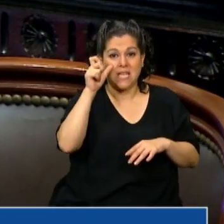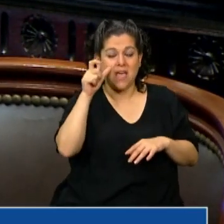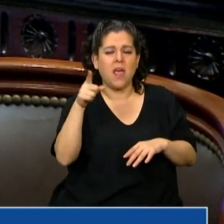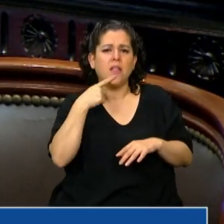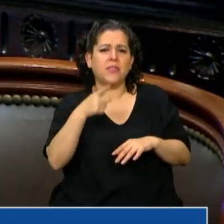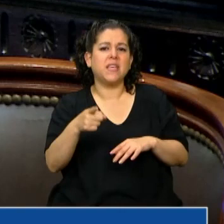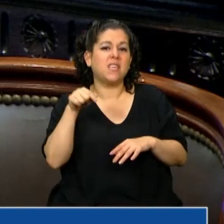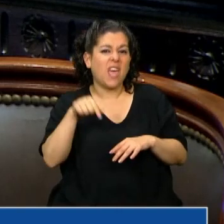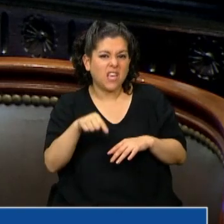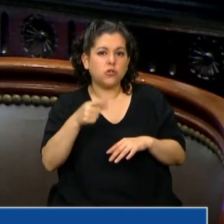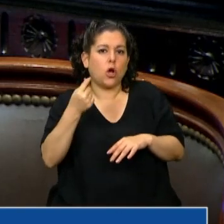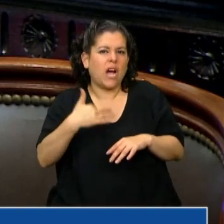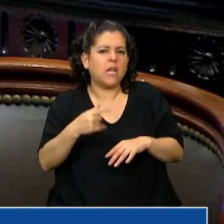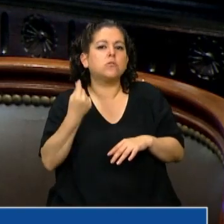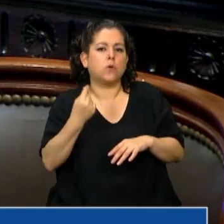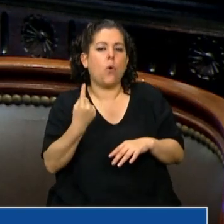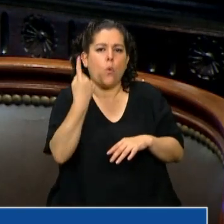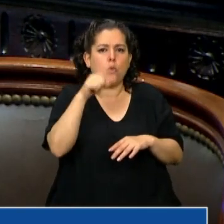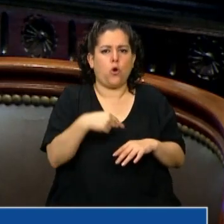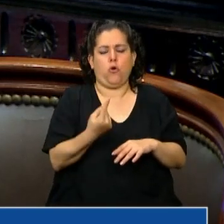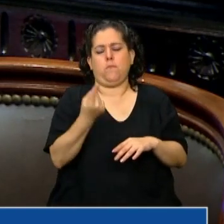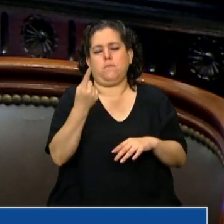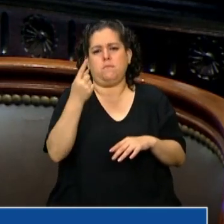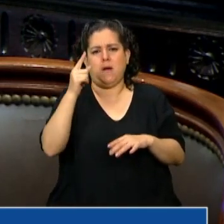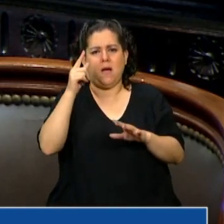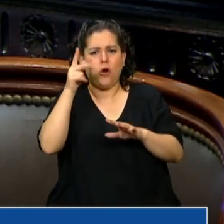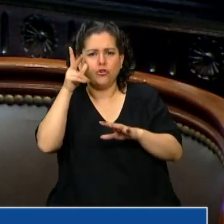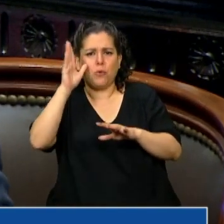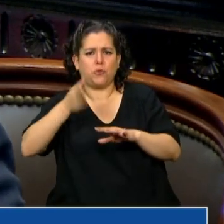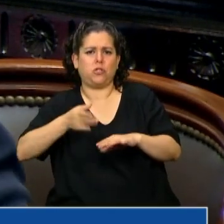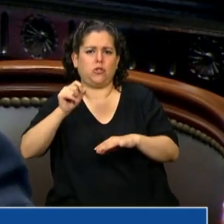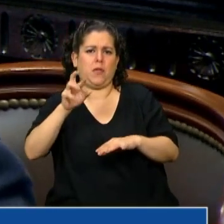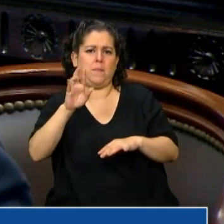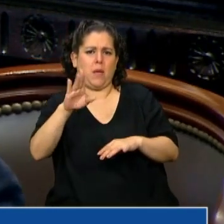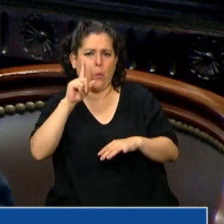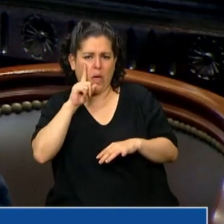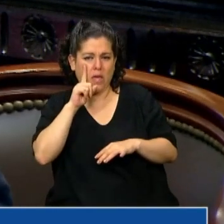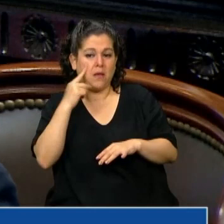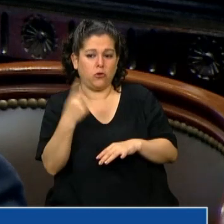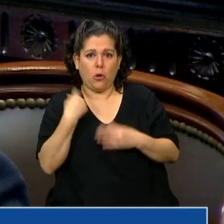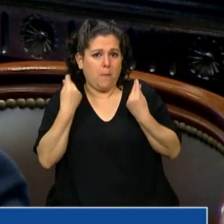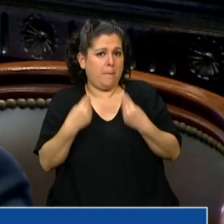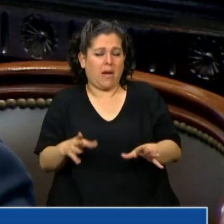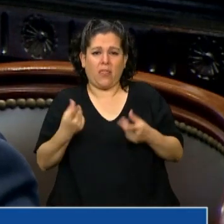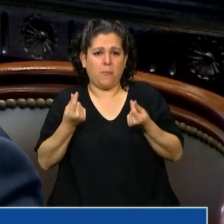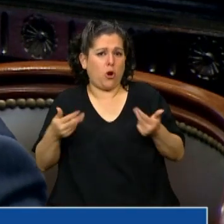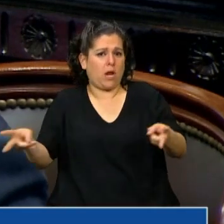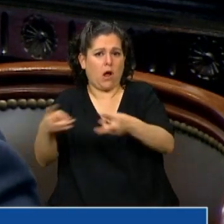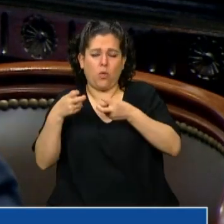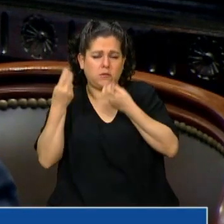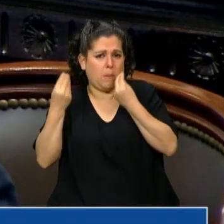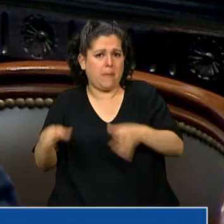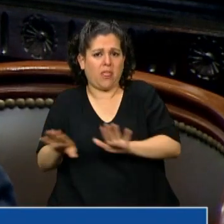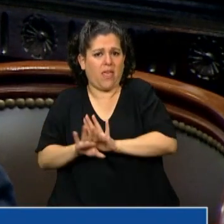que esto cuesta 1,29% del PBI. Esa es la estimación del costo fiscal. Perdemos recaudación y